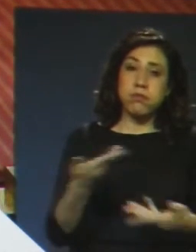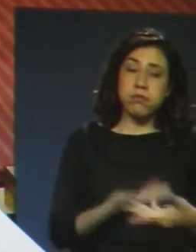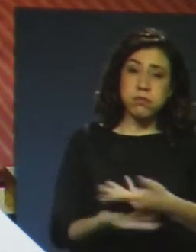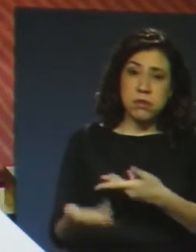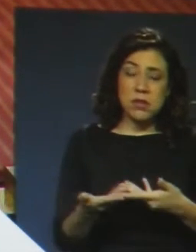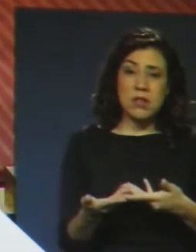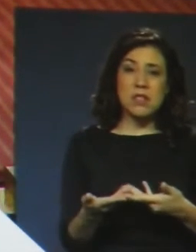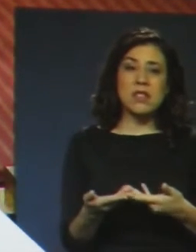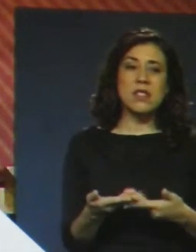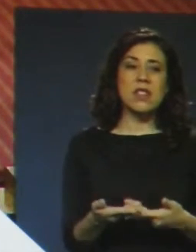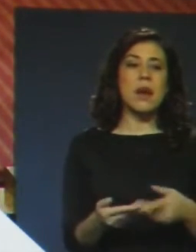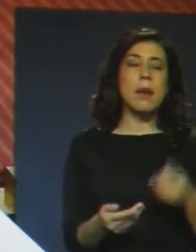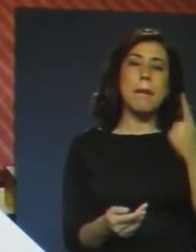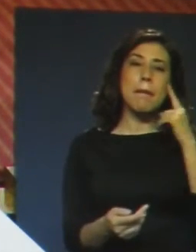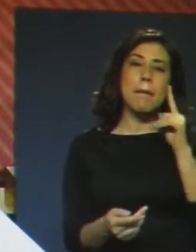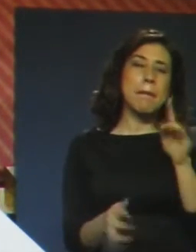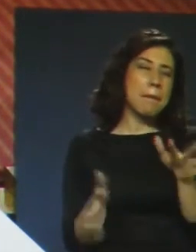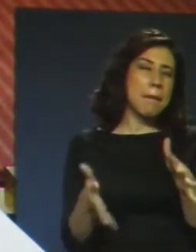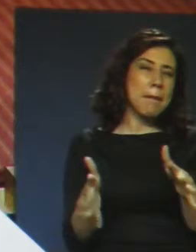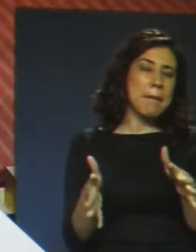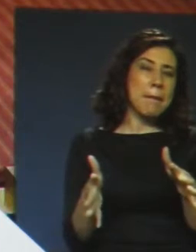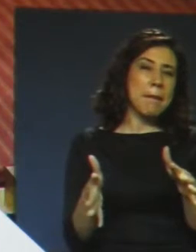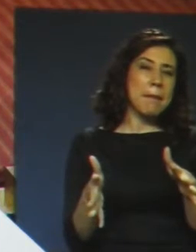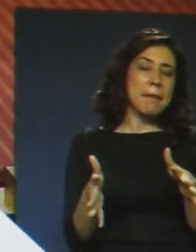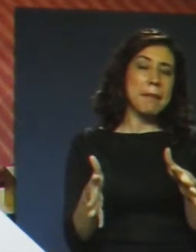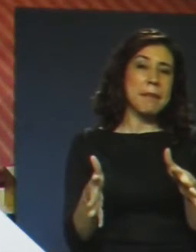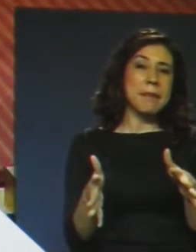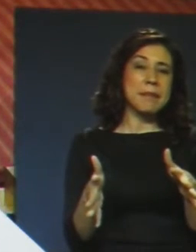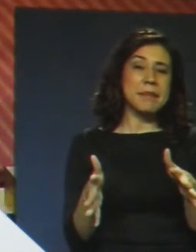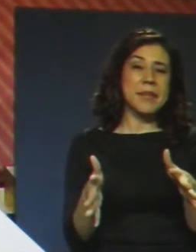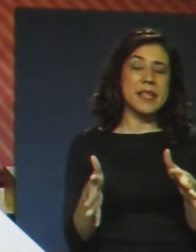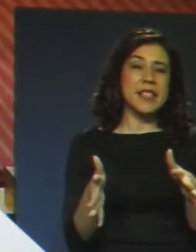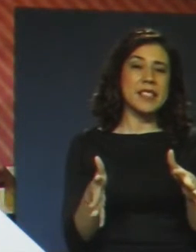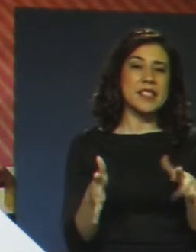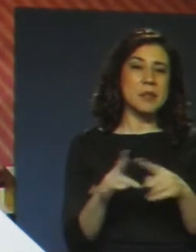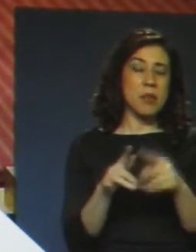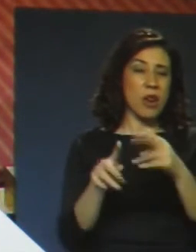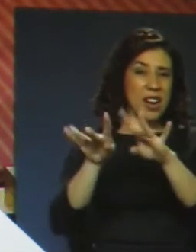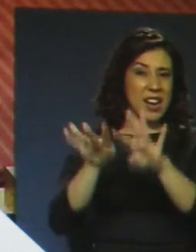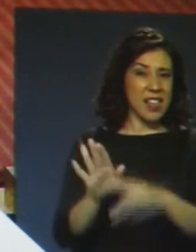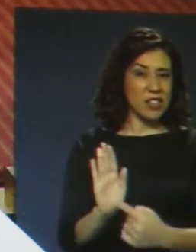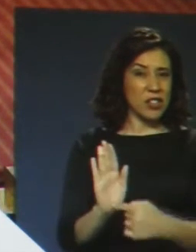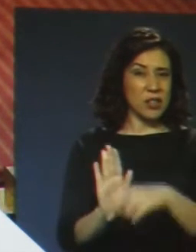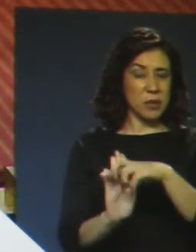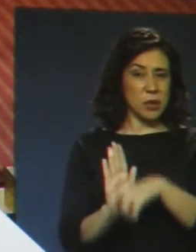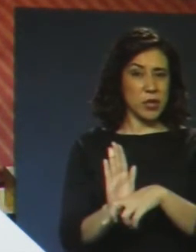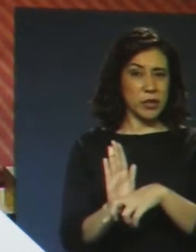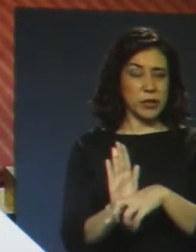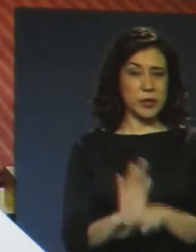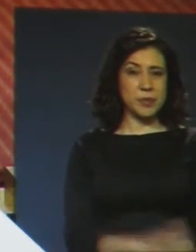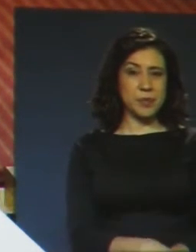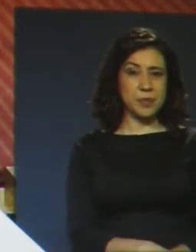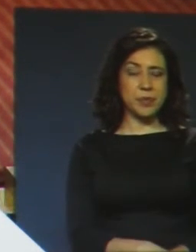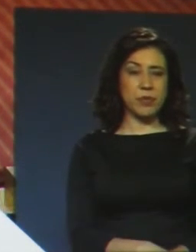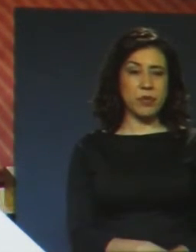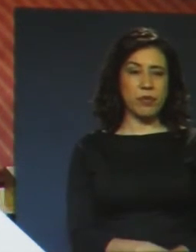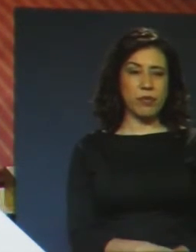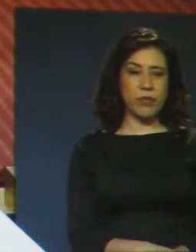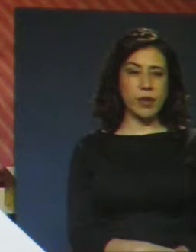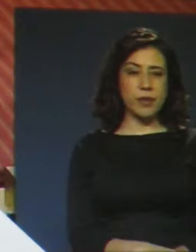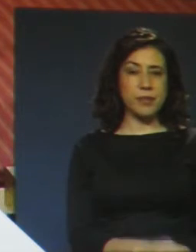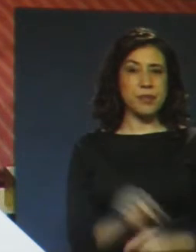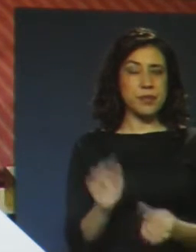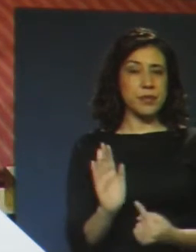menos, eso último pareciera, al tenor de la redacción del proyecto. Y siendo